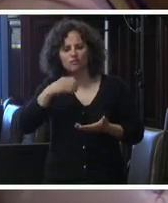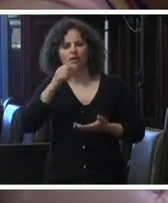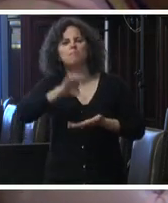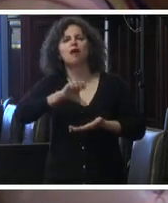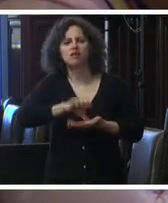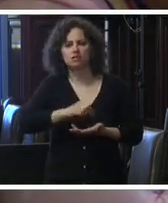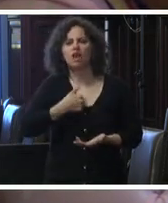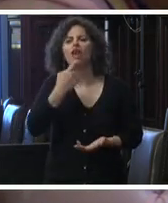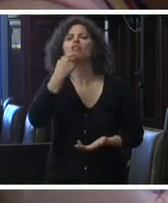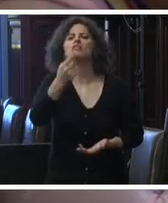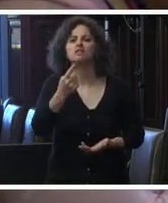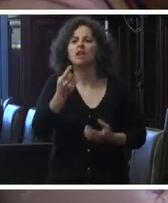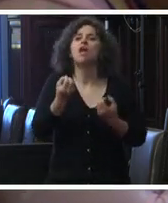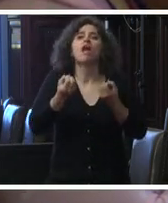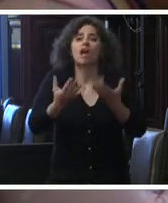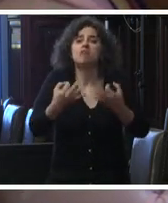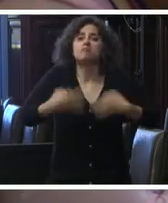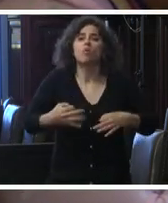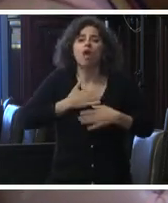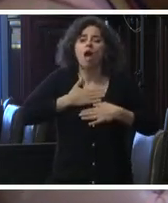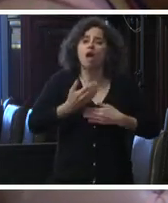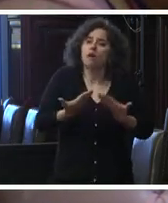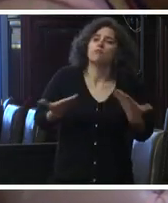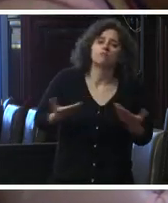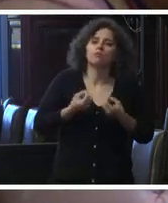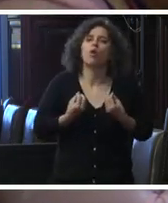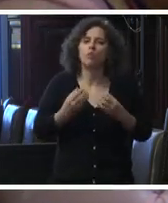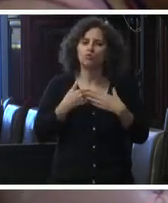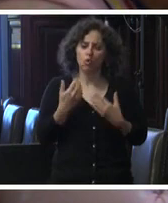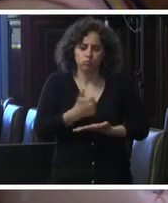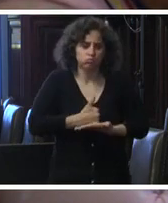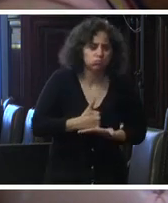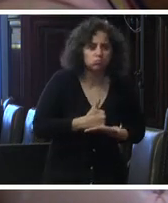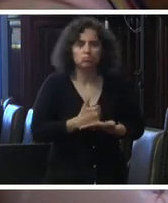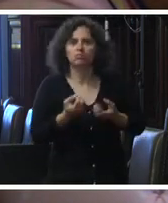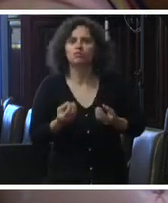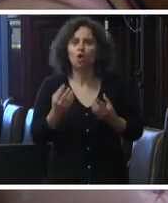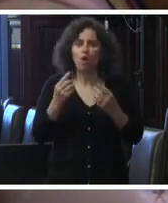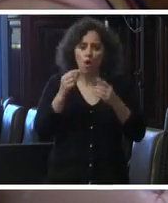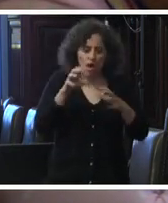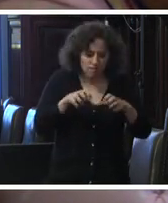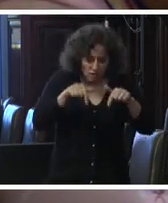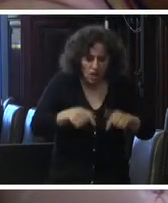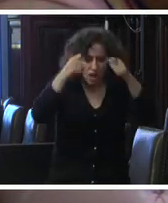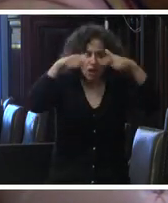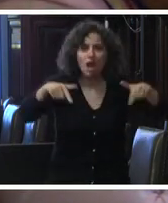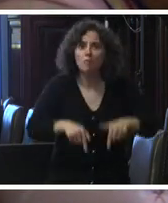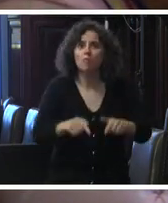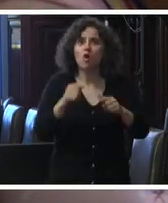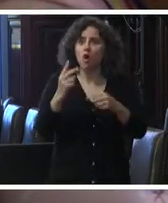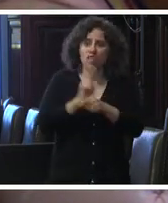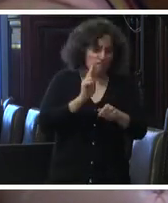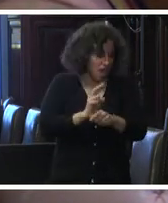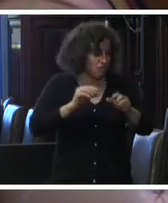país? ¿Que qué seguridad nos da a nosotros como campesinos, como defensores de nuestra